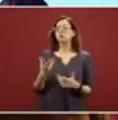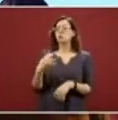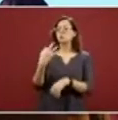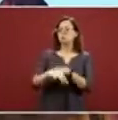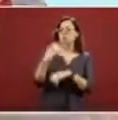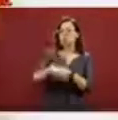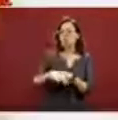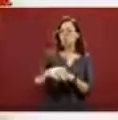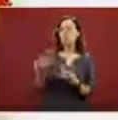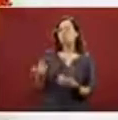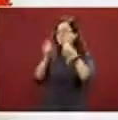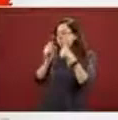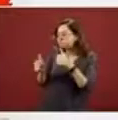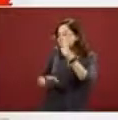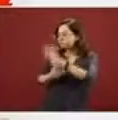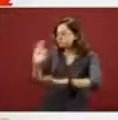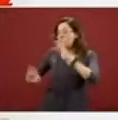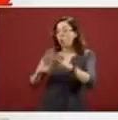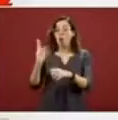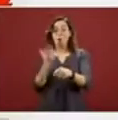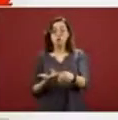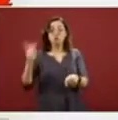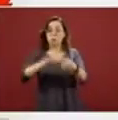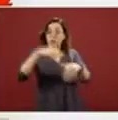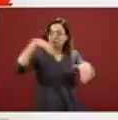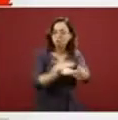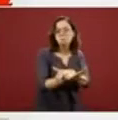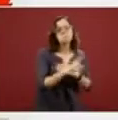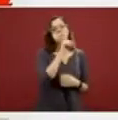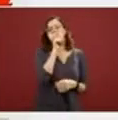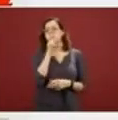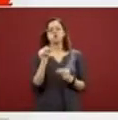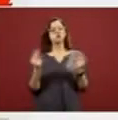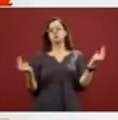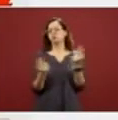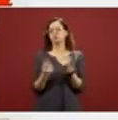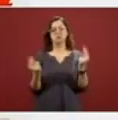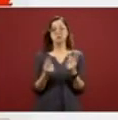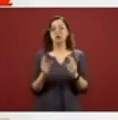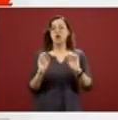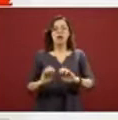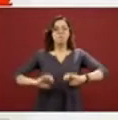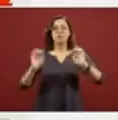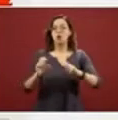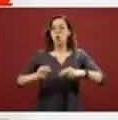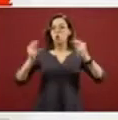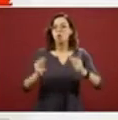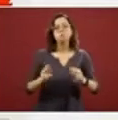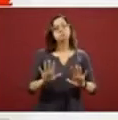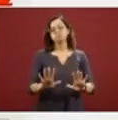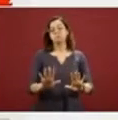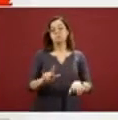en un nivel de atención que no requirió de ser hospitalizado o ingresar a un servicio de urgencias, como sí lo requirieron